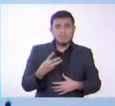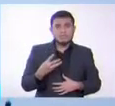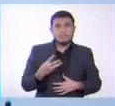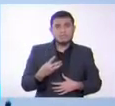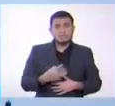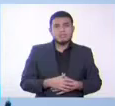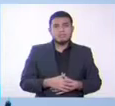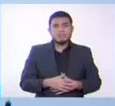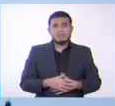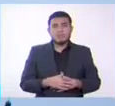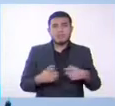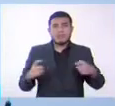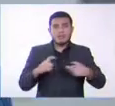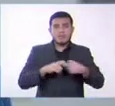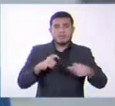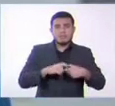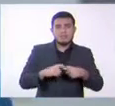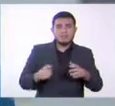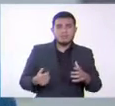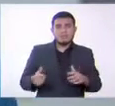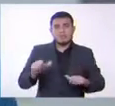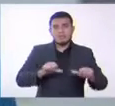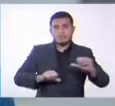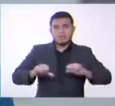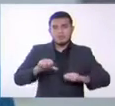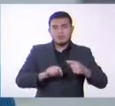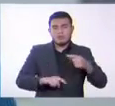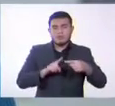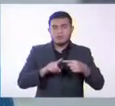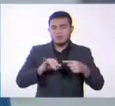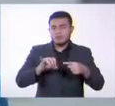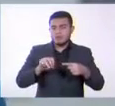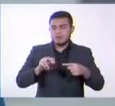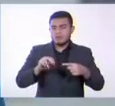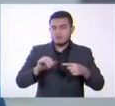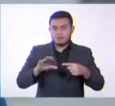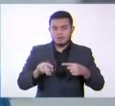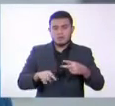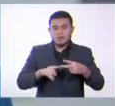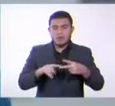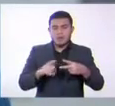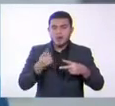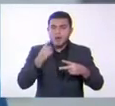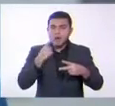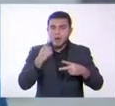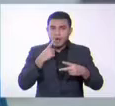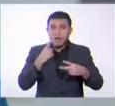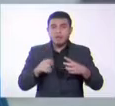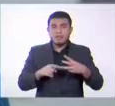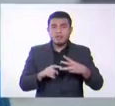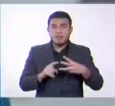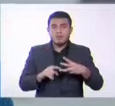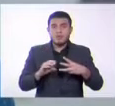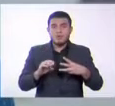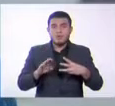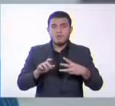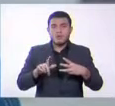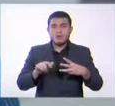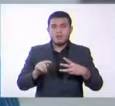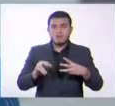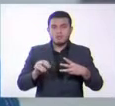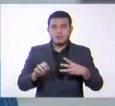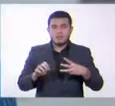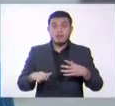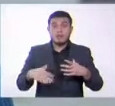de enlace químico: el enlace iónico, el metálico y el covalente, que son los